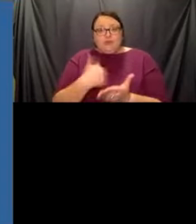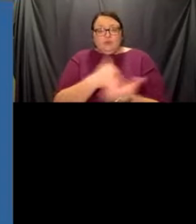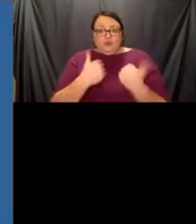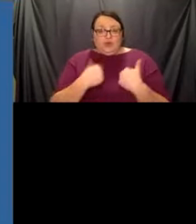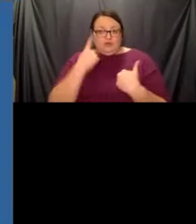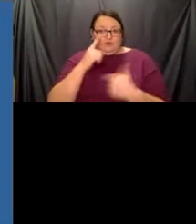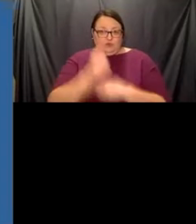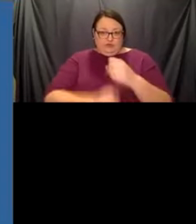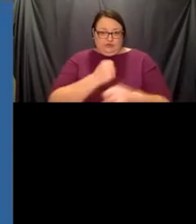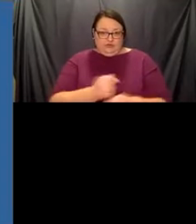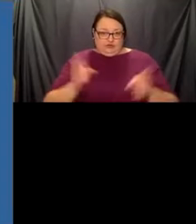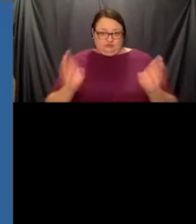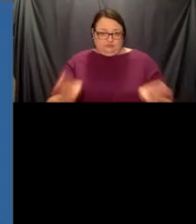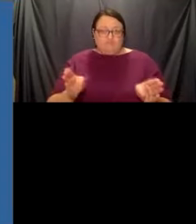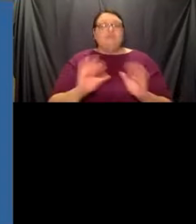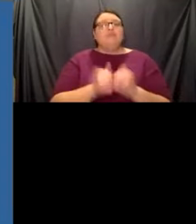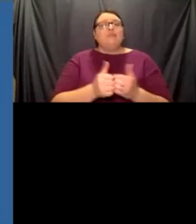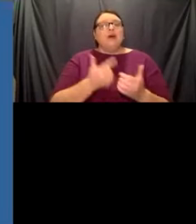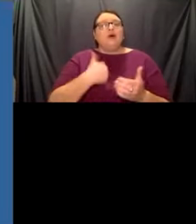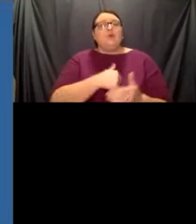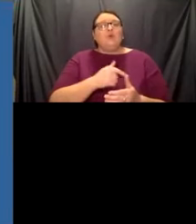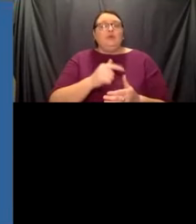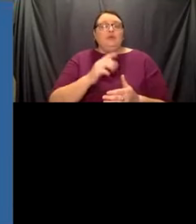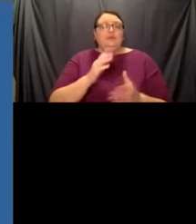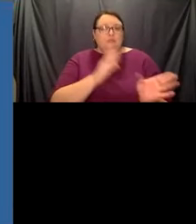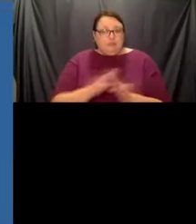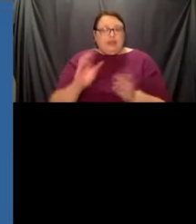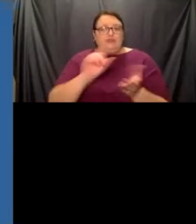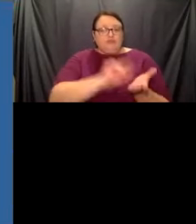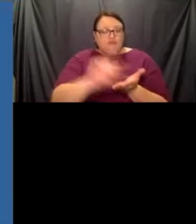presentamos la cantidad de fondos que teníamos para el año completo